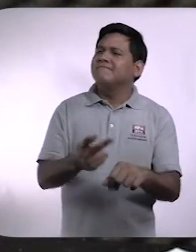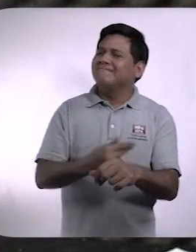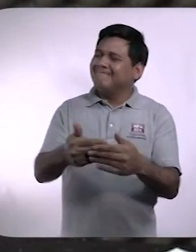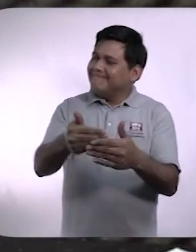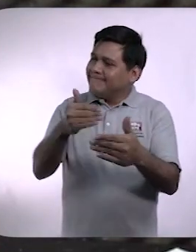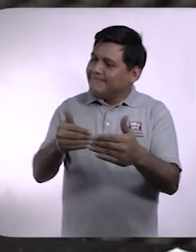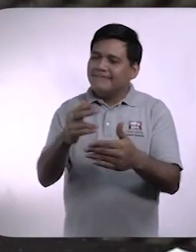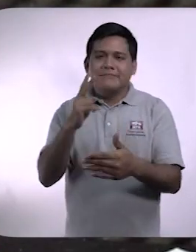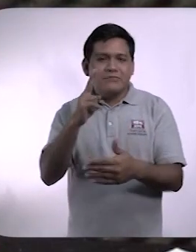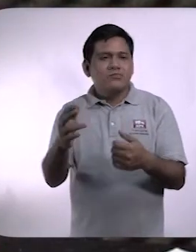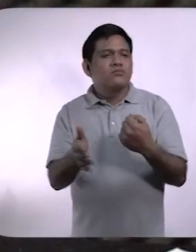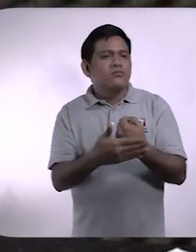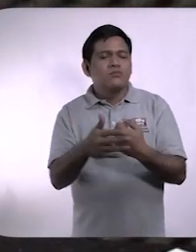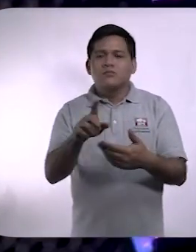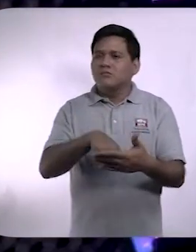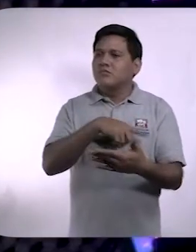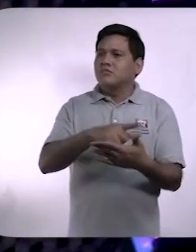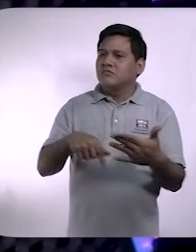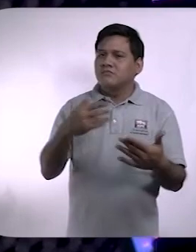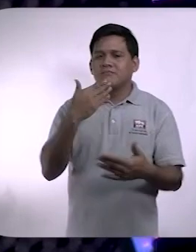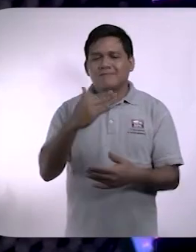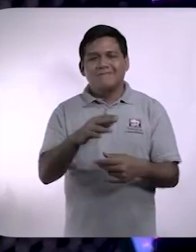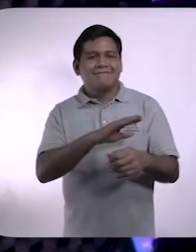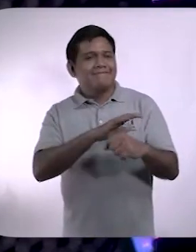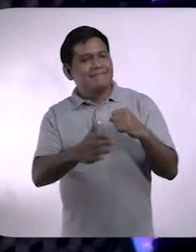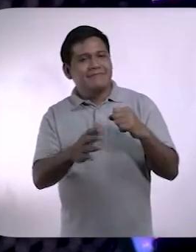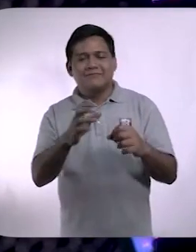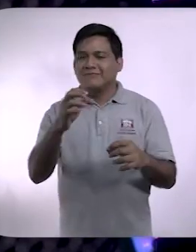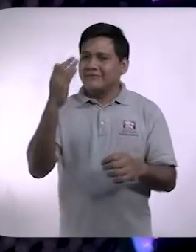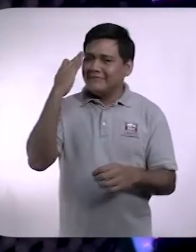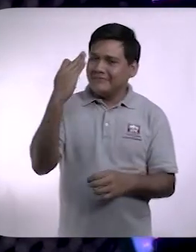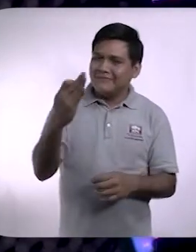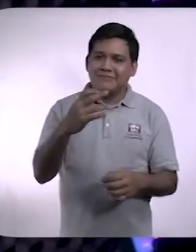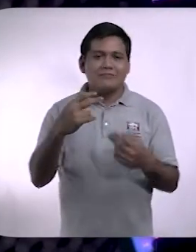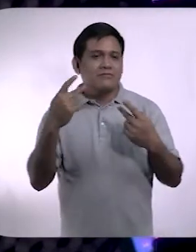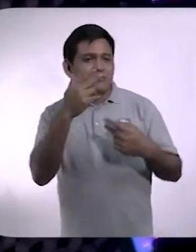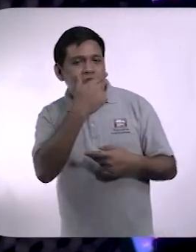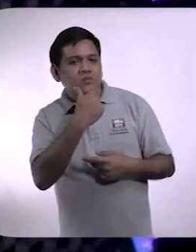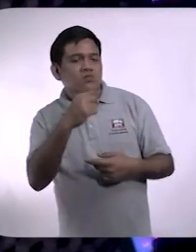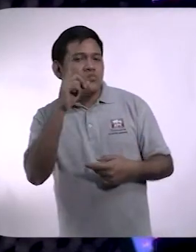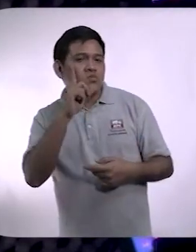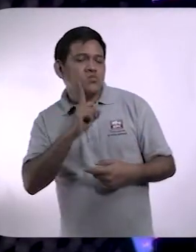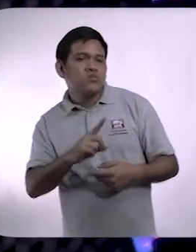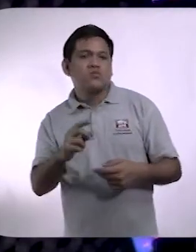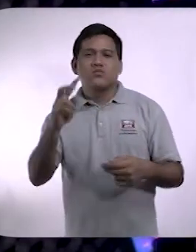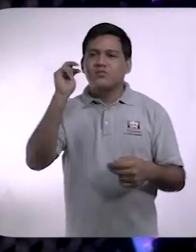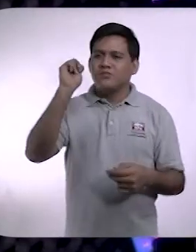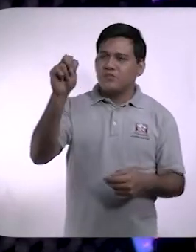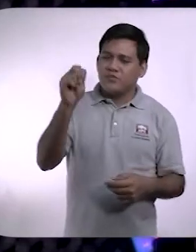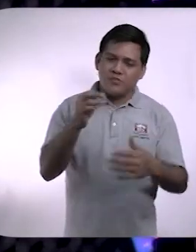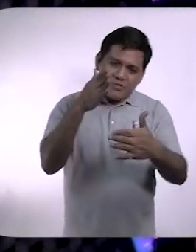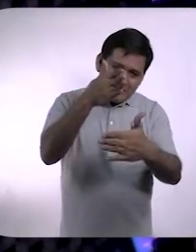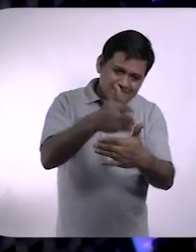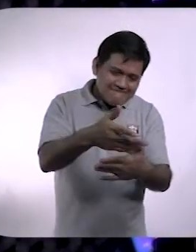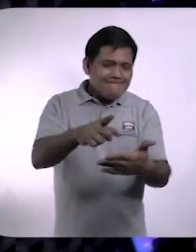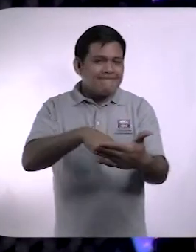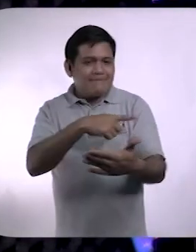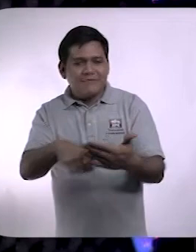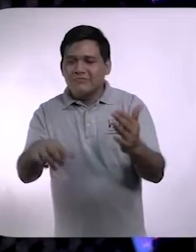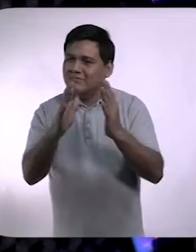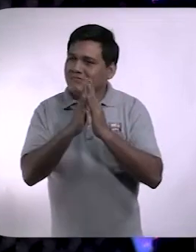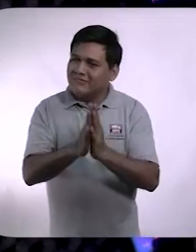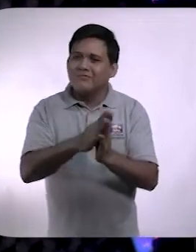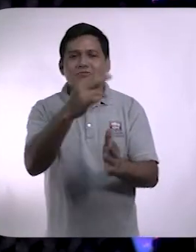electoral. Muy bien, pues se ha terminado el tiempo. Tabasqueñas, tabasqueños, salgan a votar. Podemos decir que su boleta tiene